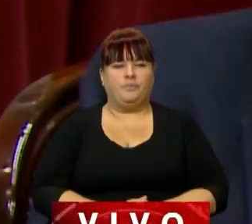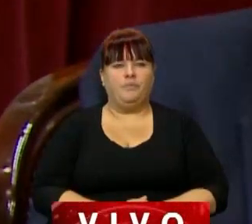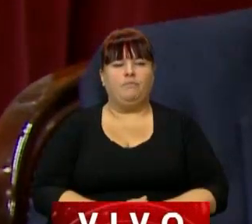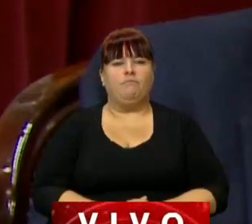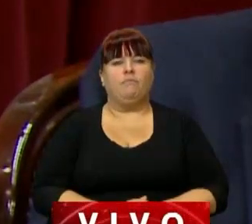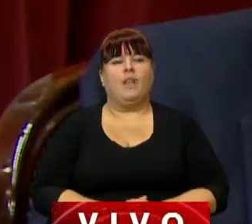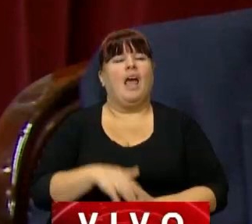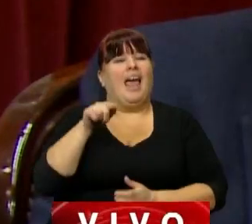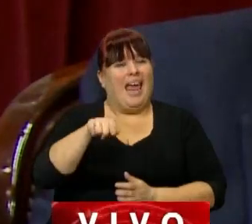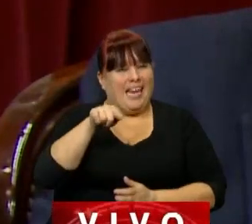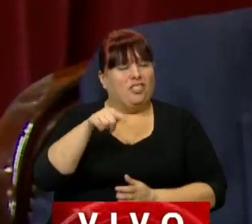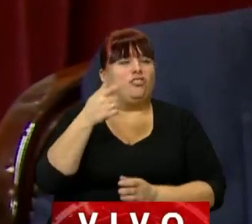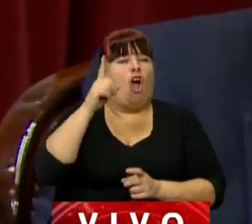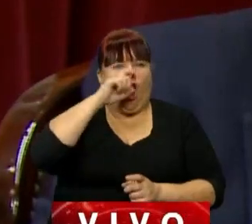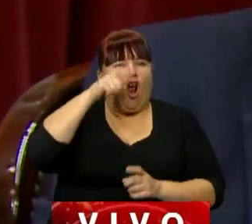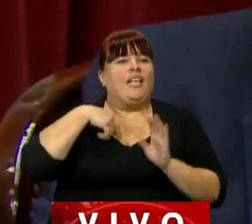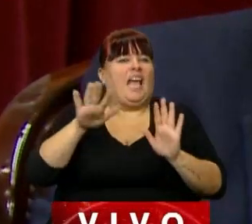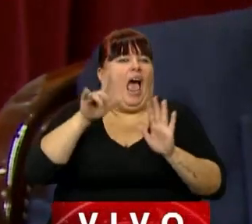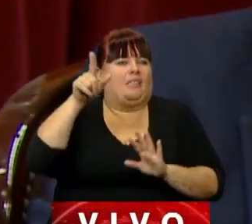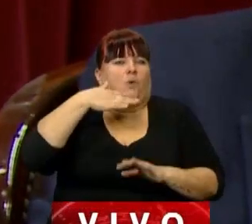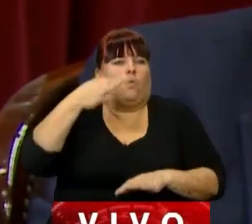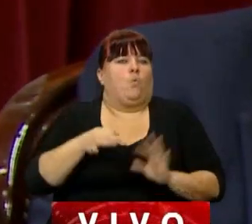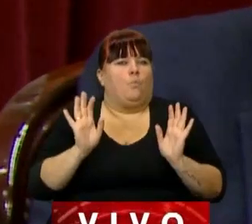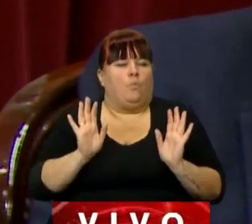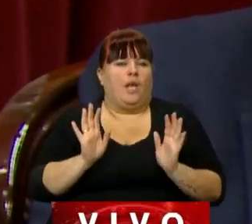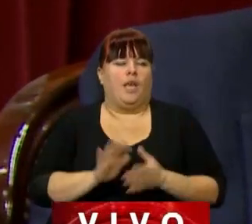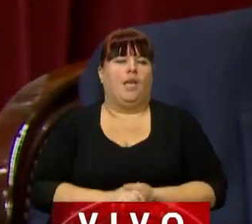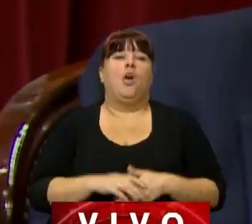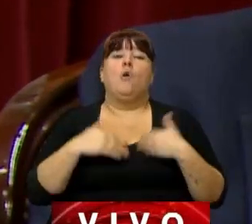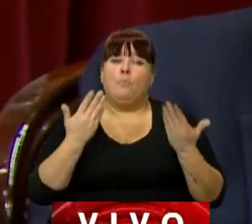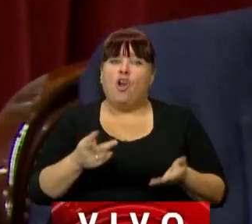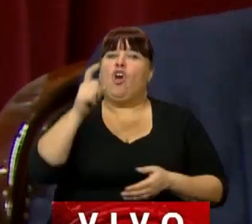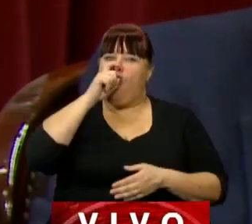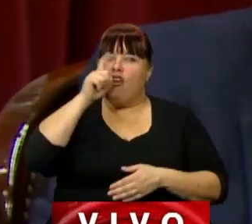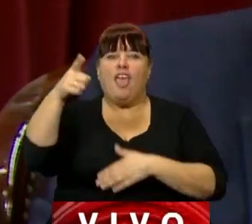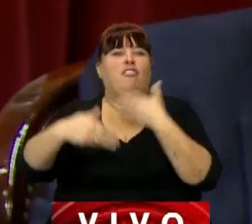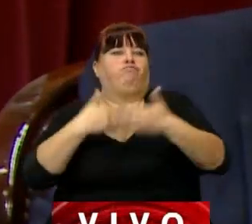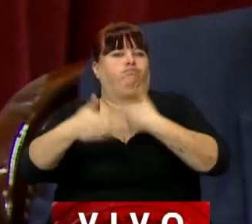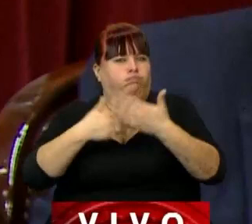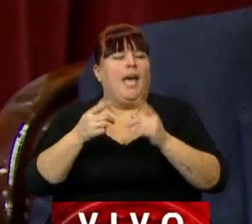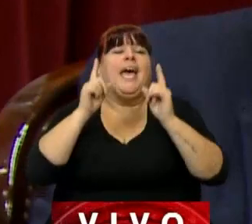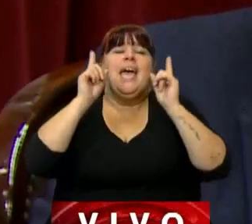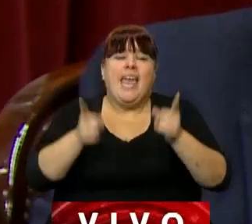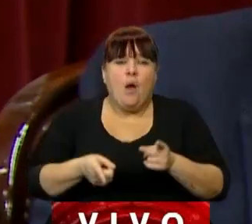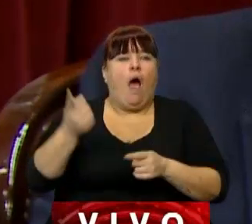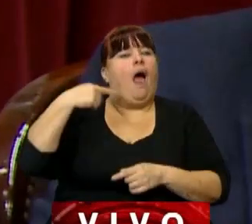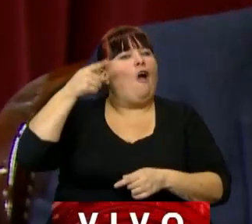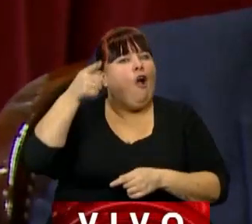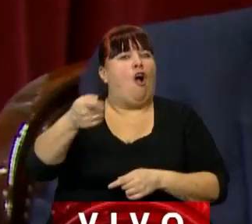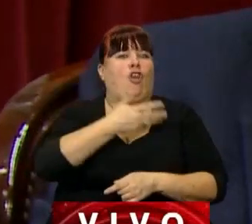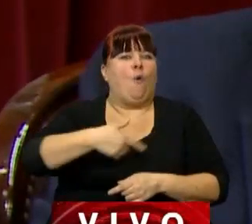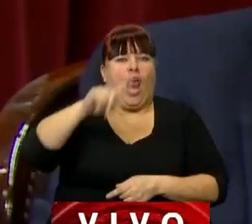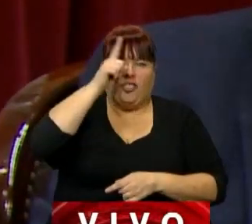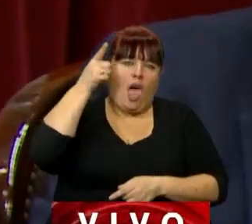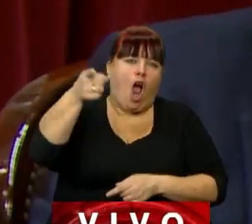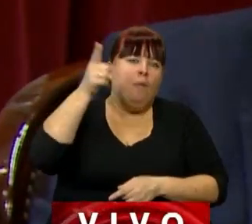Estos valores y estos principios los practicamos en Corrientes, señor presidente. Por eso Corrientes anda como anda. A pesar de que es atacado por el gobierno